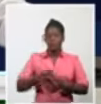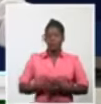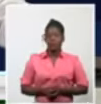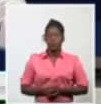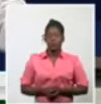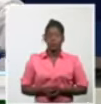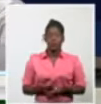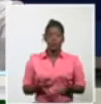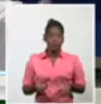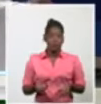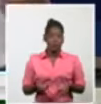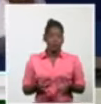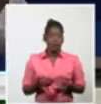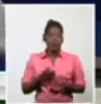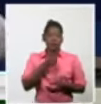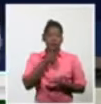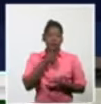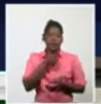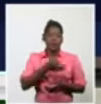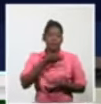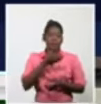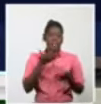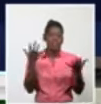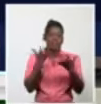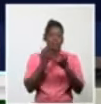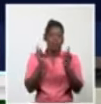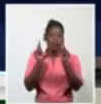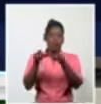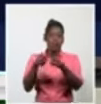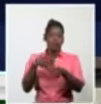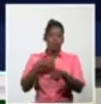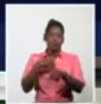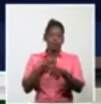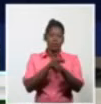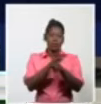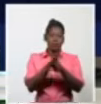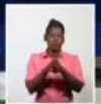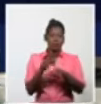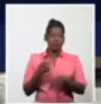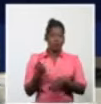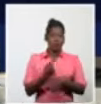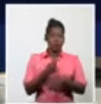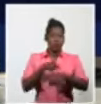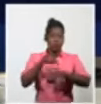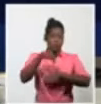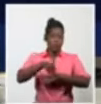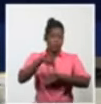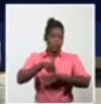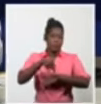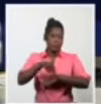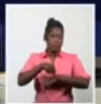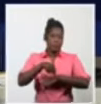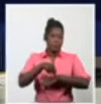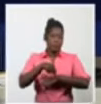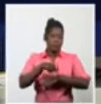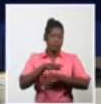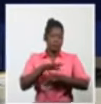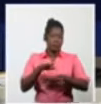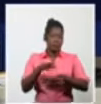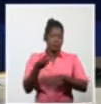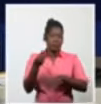que reportan, ¿no? O sea, nosotros hasta el momento se han notificado